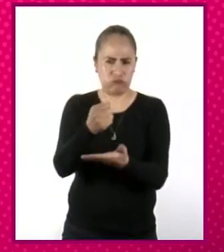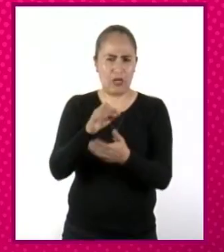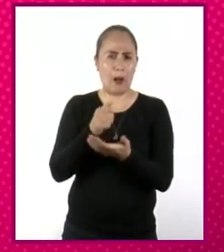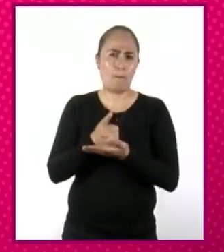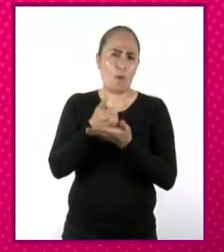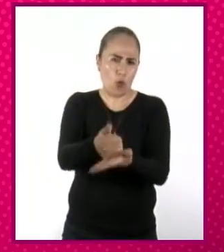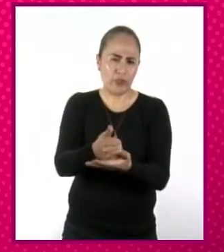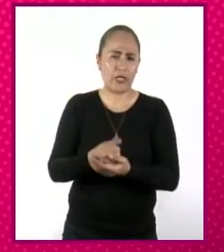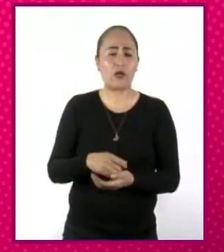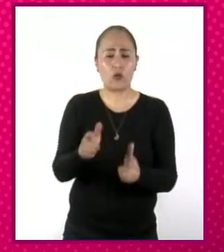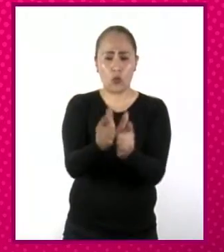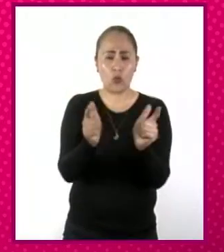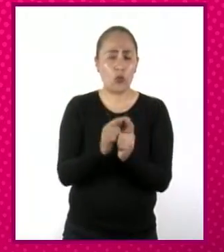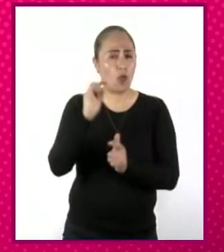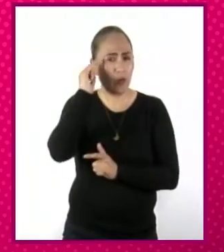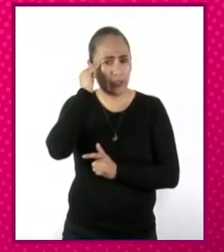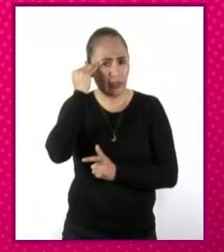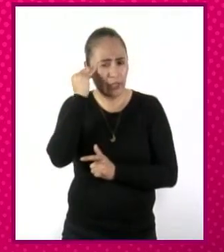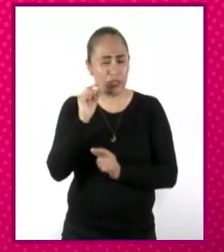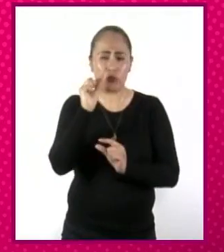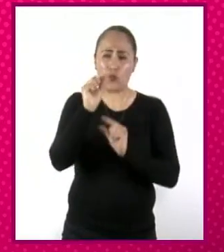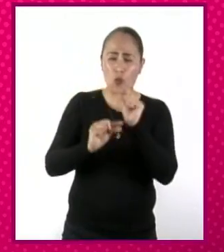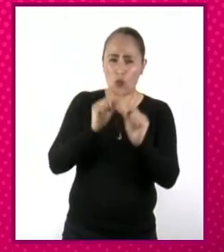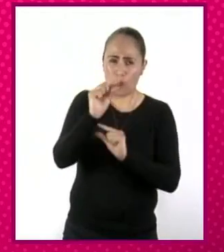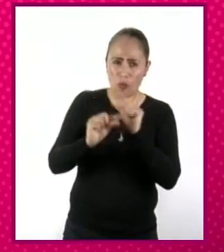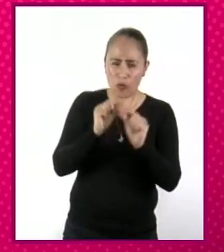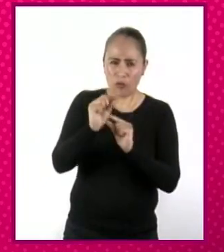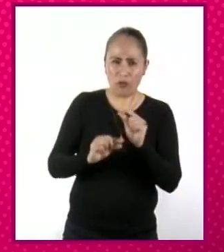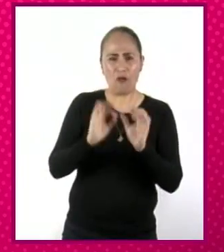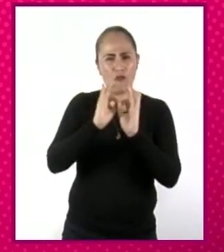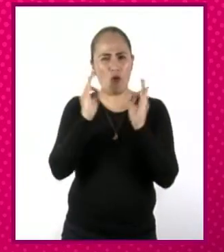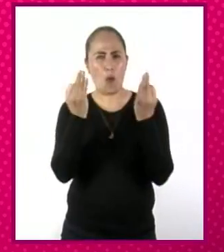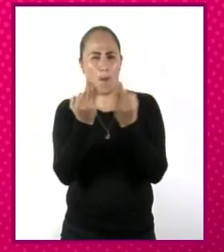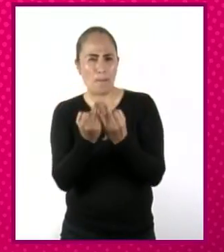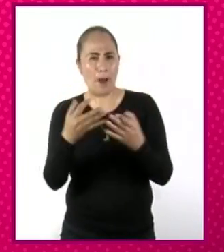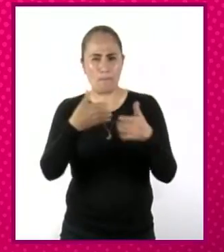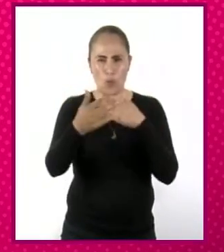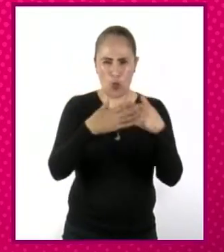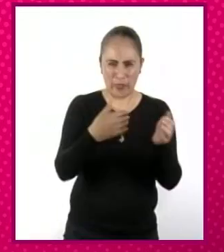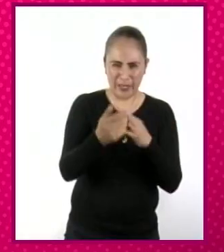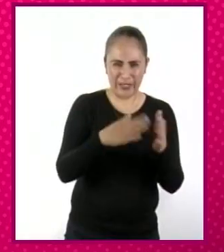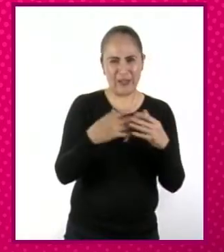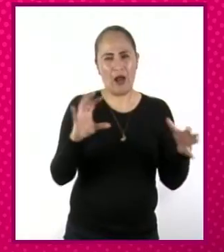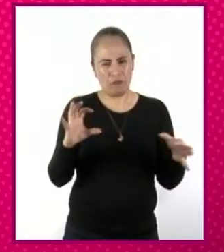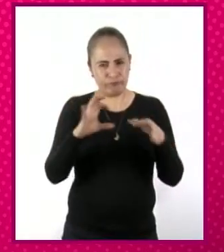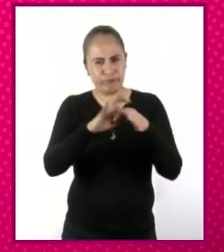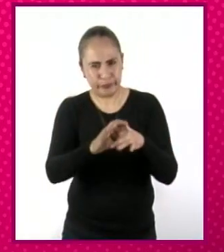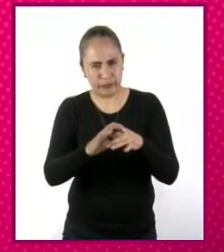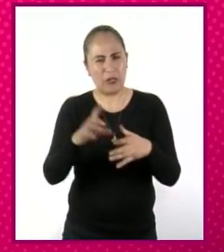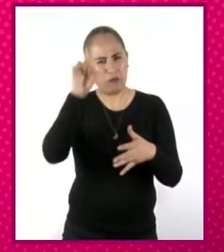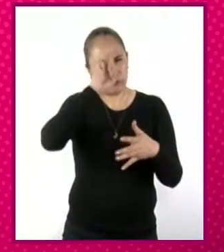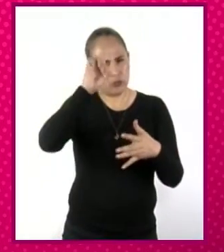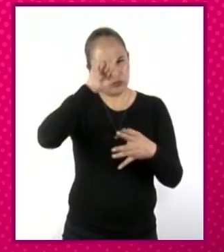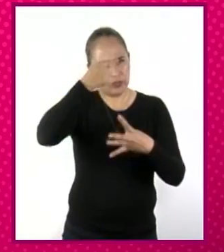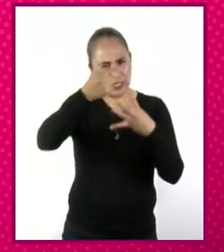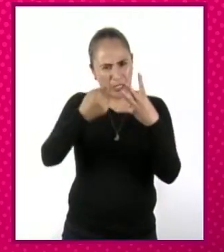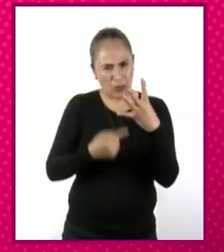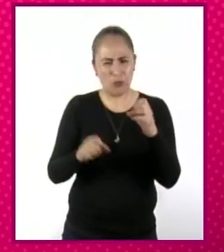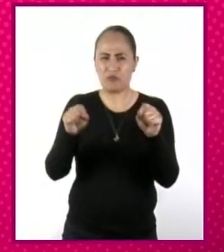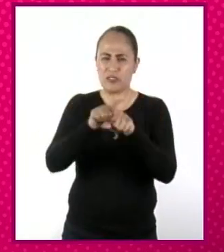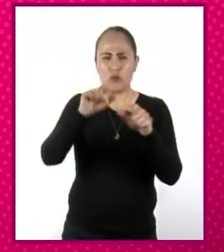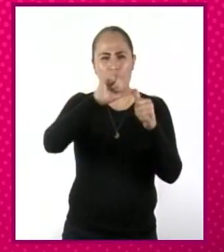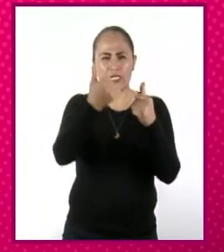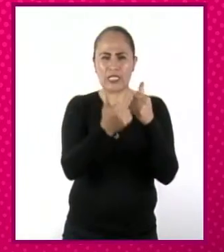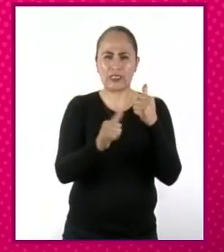indígenas tendrán la oportunidad de poco a poco ir incorporándose a las formas de vida del hombre blanco. O sea, van a recibir instrucción, se les va a convertir en